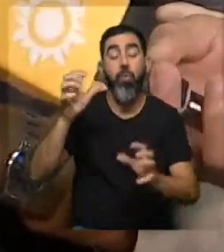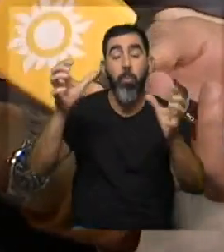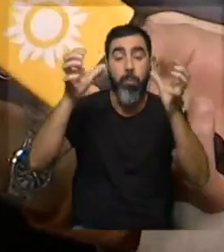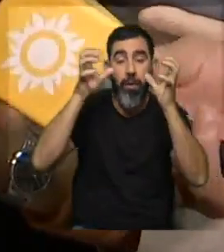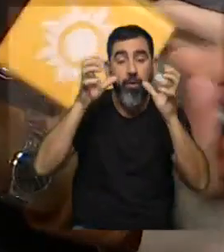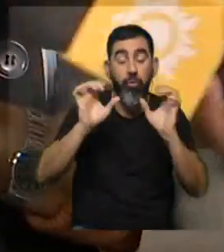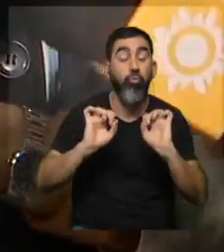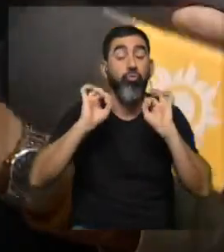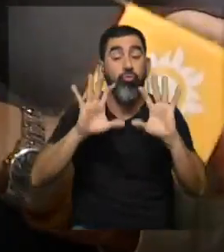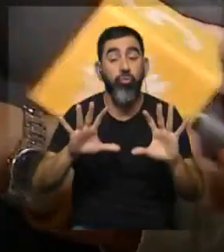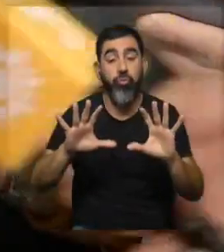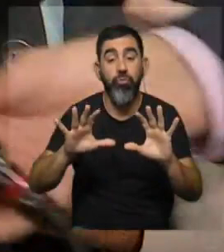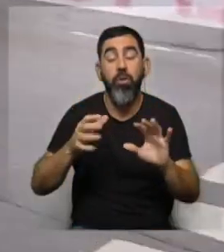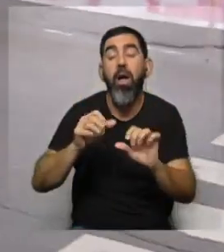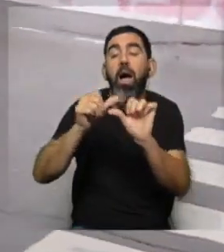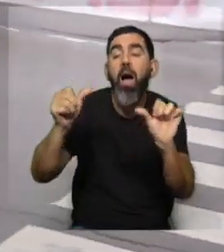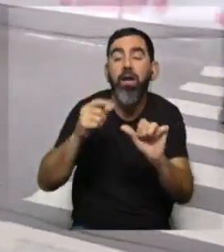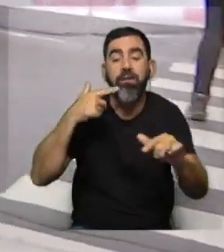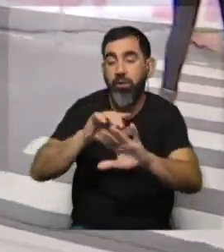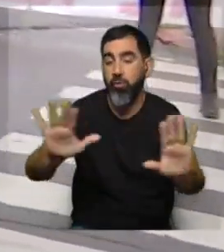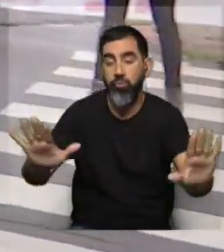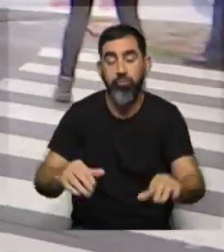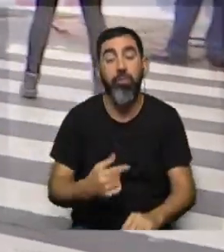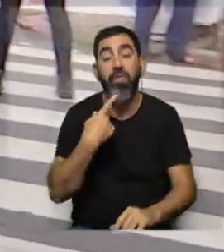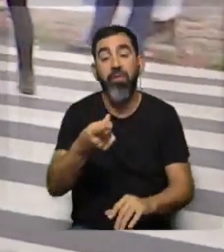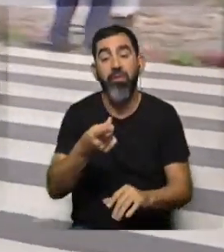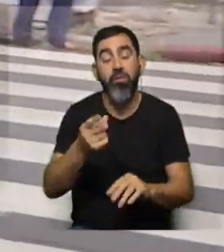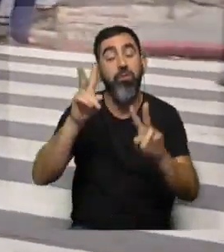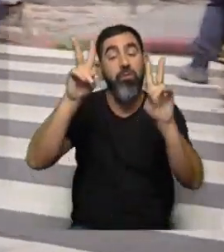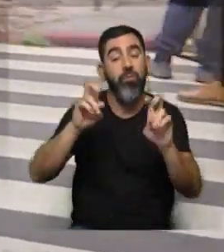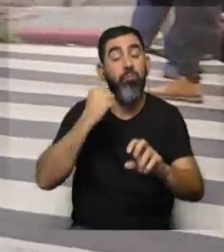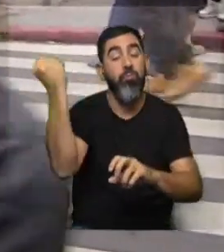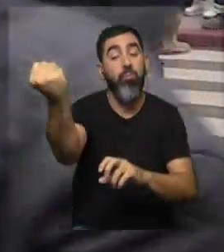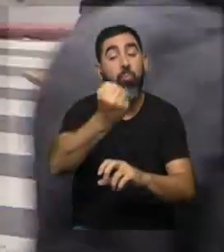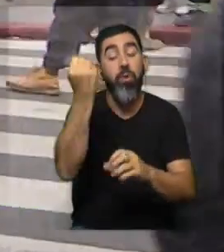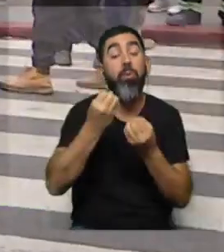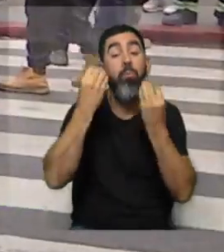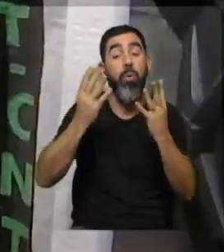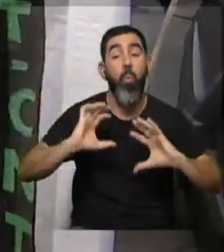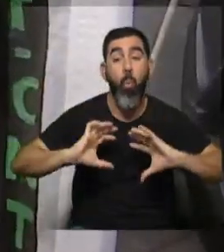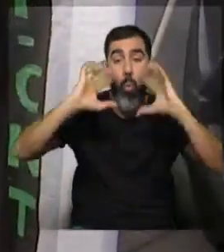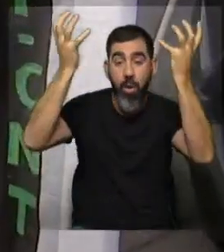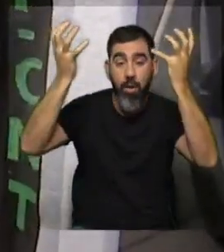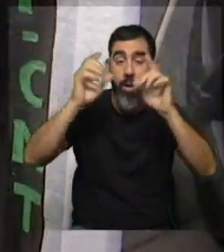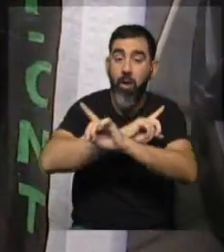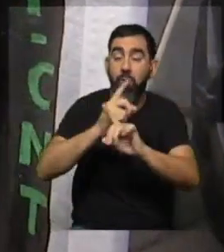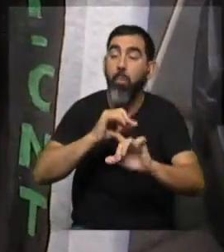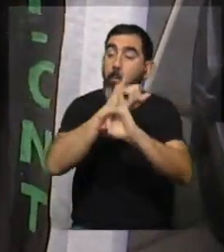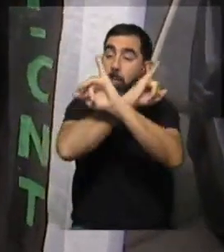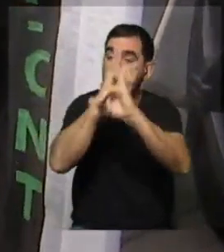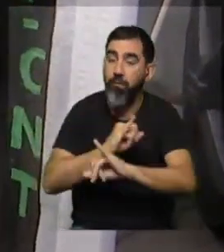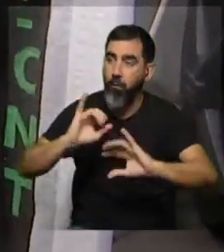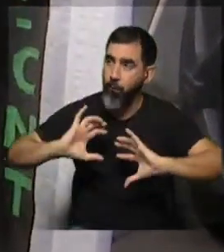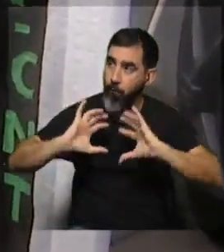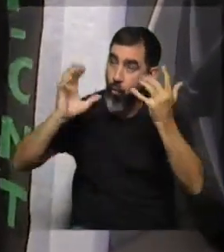basta con el hecho de haber pretendido hacerlo la fiscal aseguró que este es un caso emblemático porque cuando la huelga deja de ser pacífica y